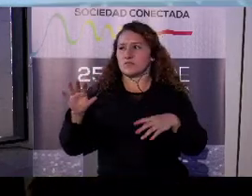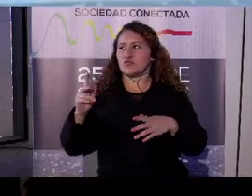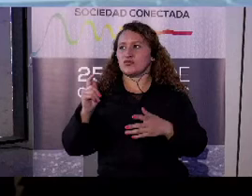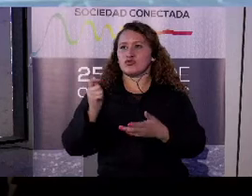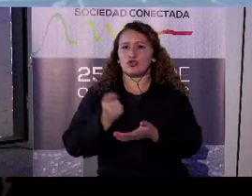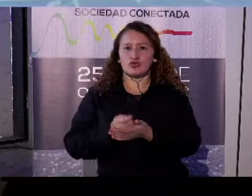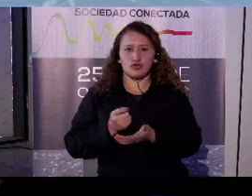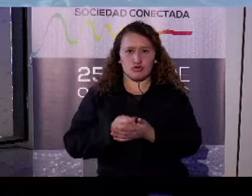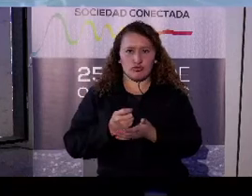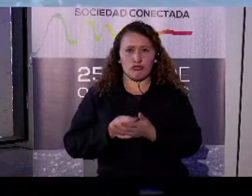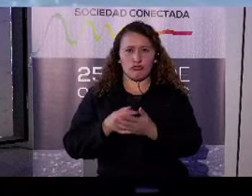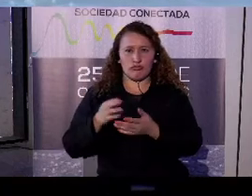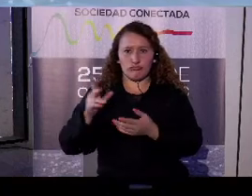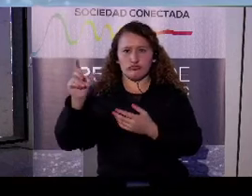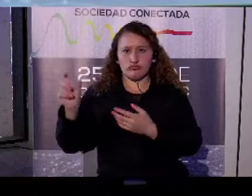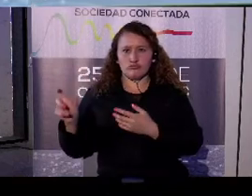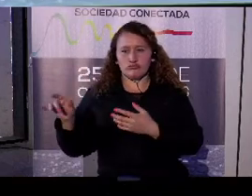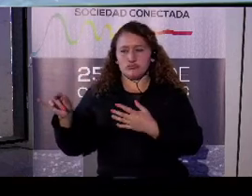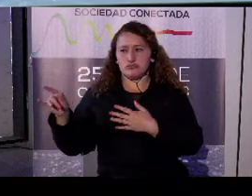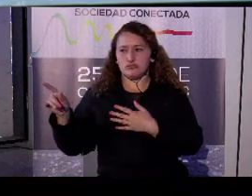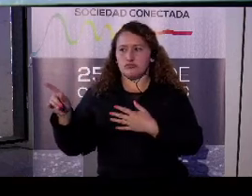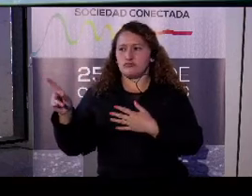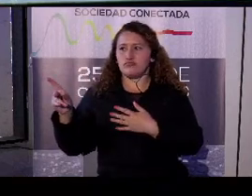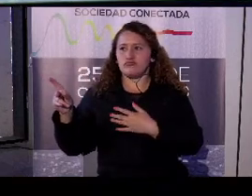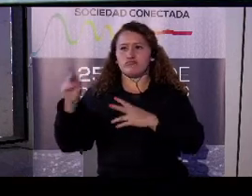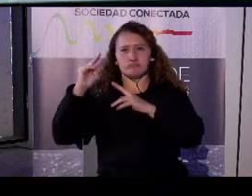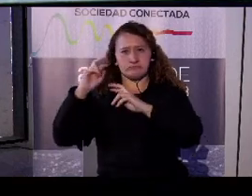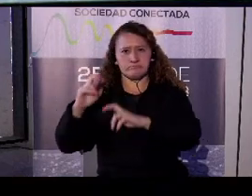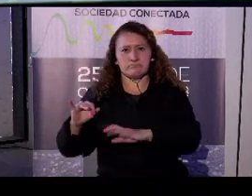un socio